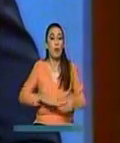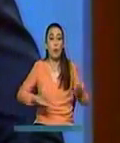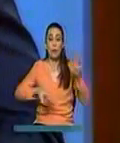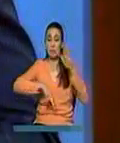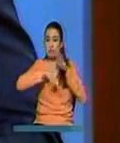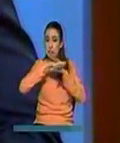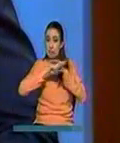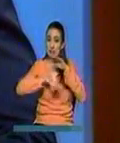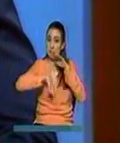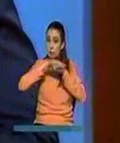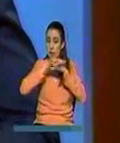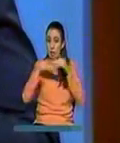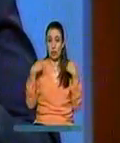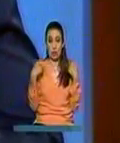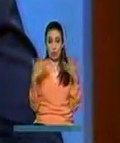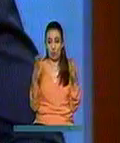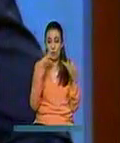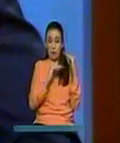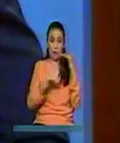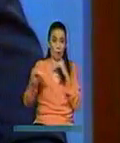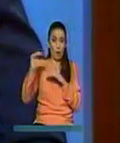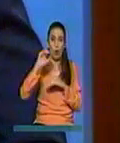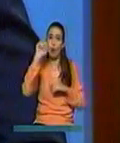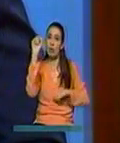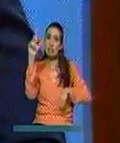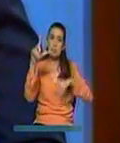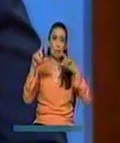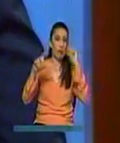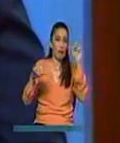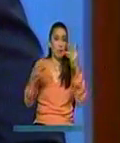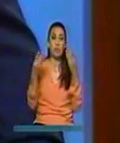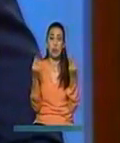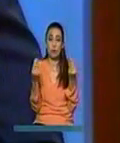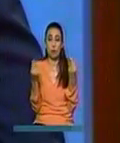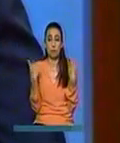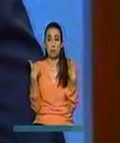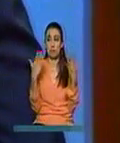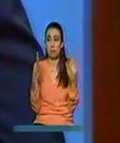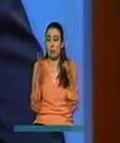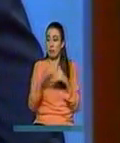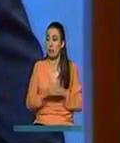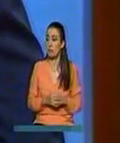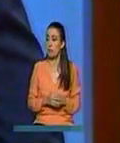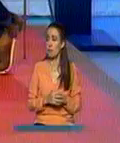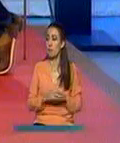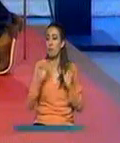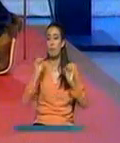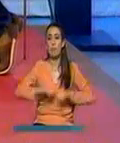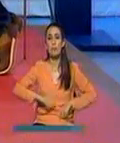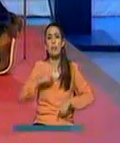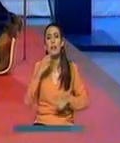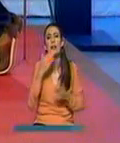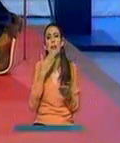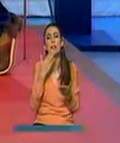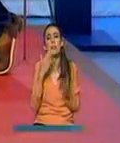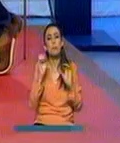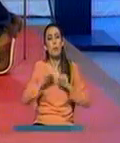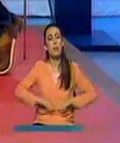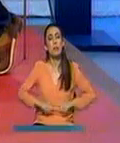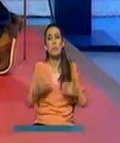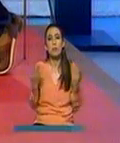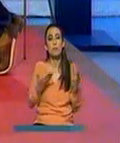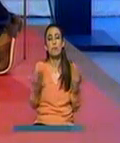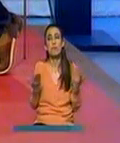donde a veces no hay espacio o se vuelven muy altos los arriendos por ser una zona exclusiva para poner este tipo de negocios. ¿Qué se podría hacer? Estamos